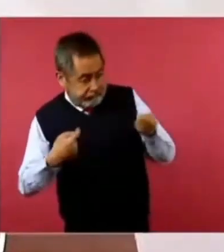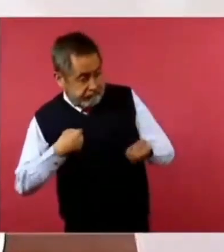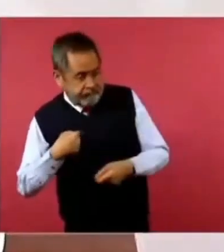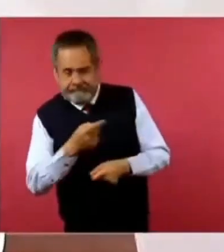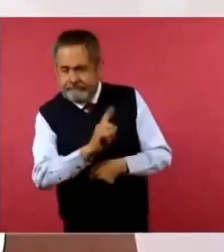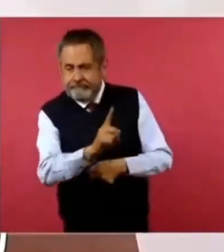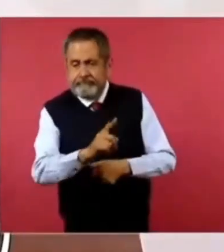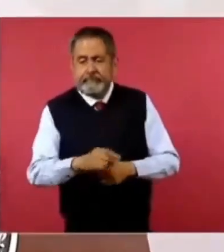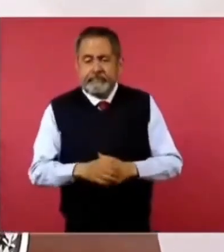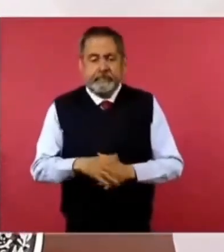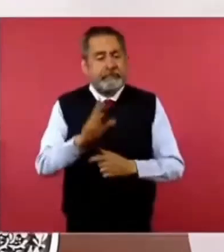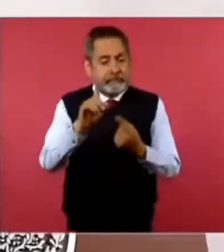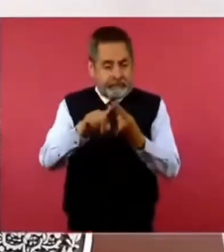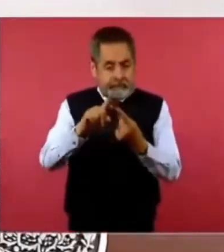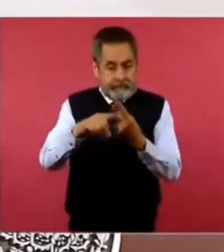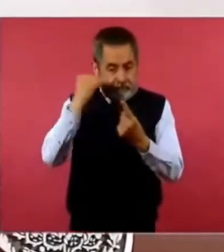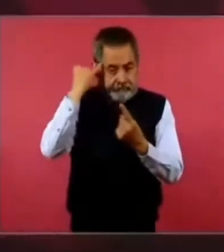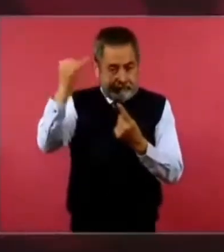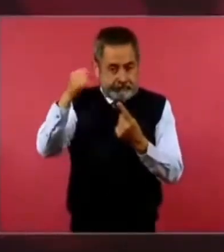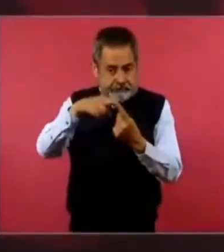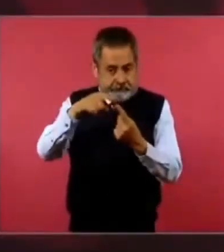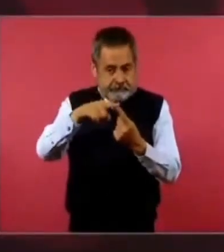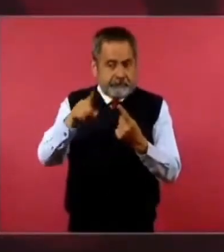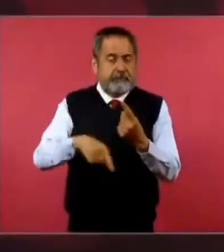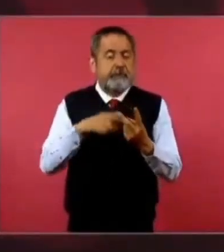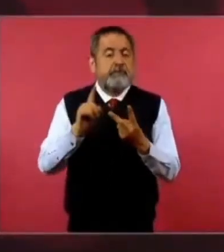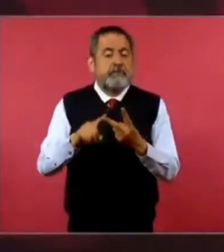Pero bueno, esa es una